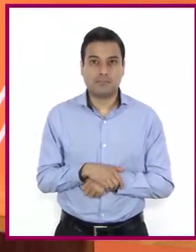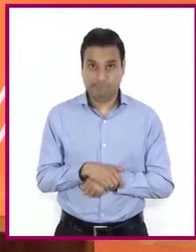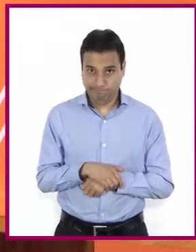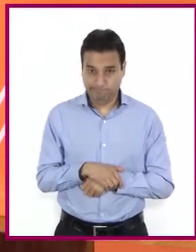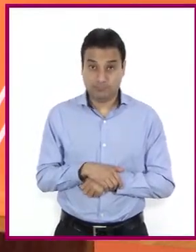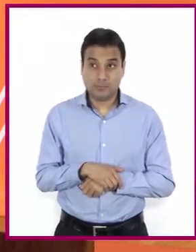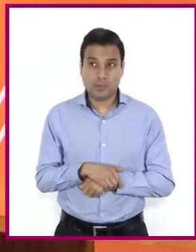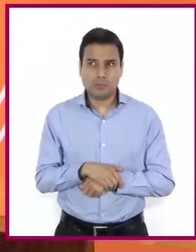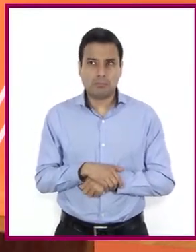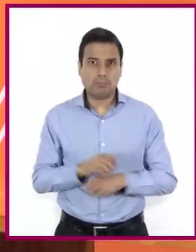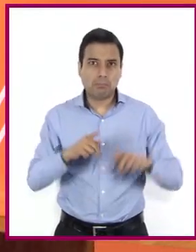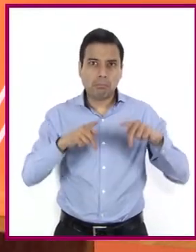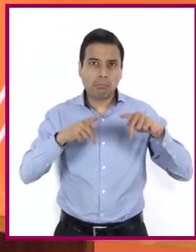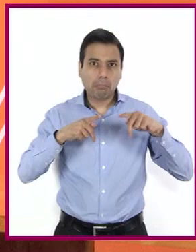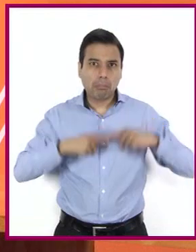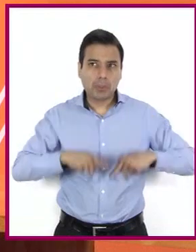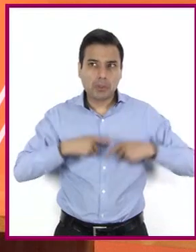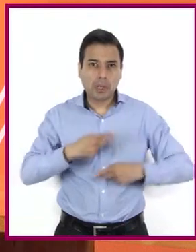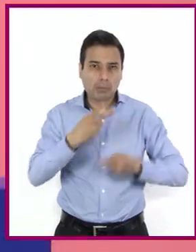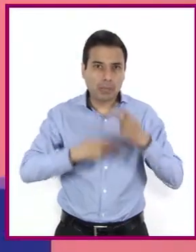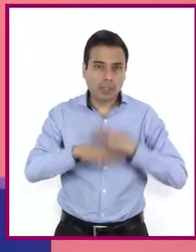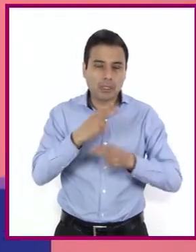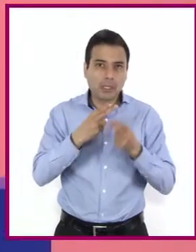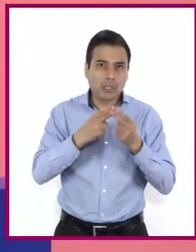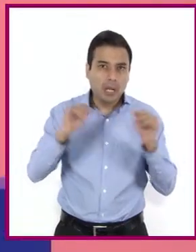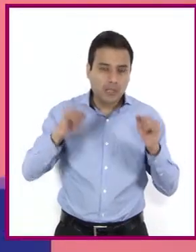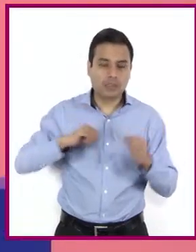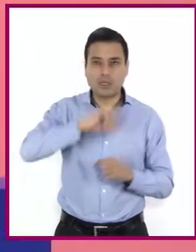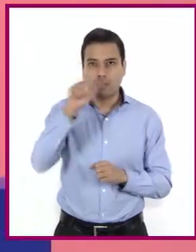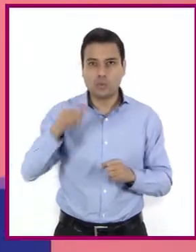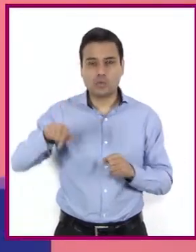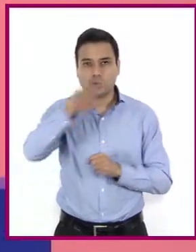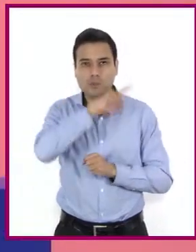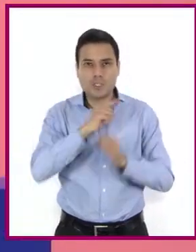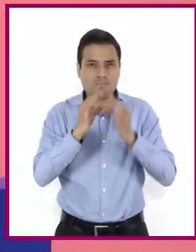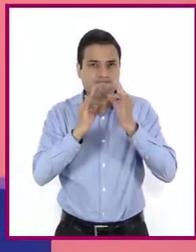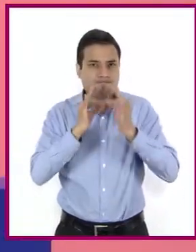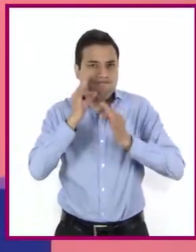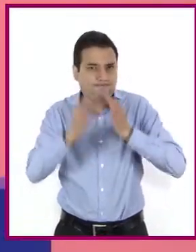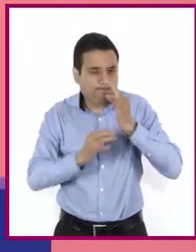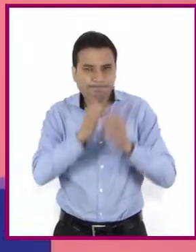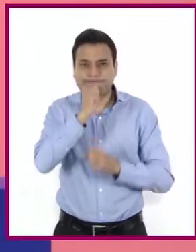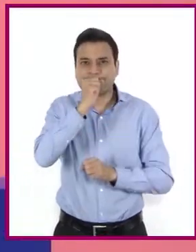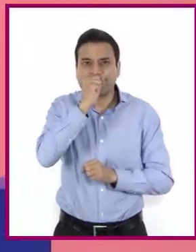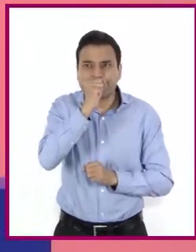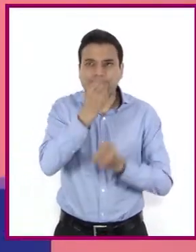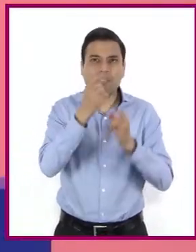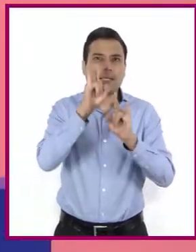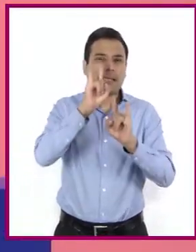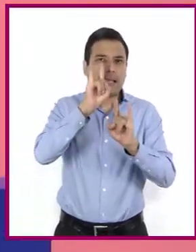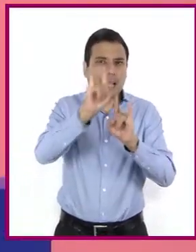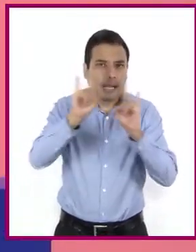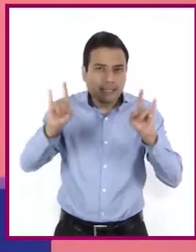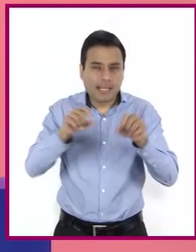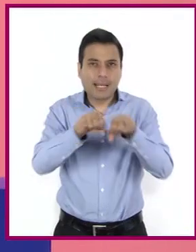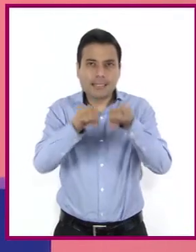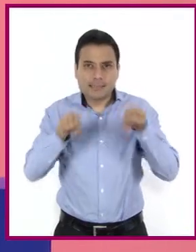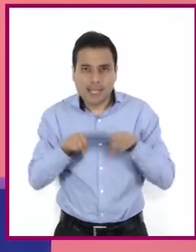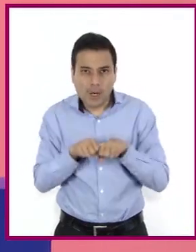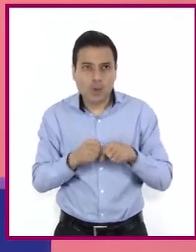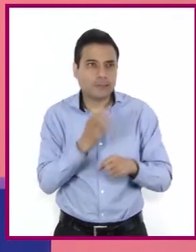campaña. No sabe, profesora. Carteles, anuncios, salón por salón, intervenciones a la hora del